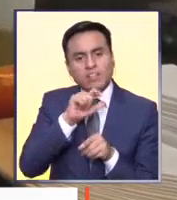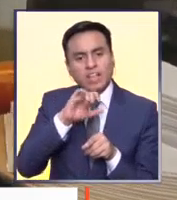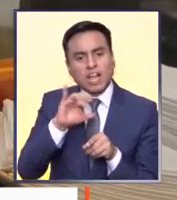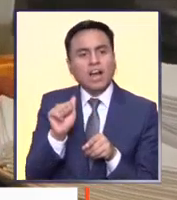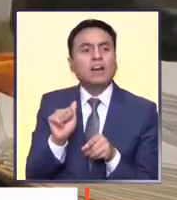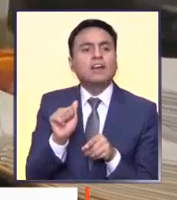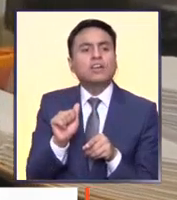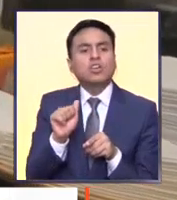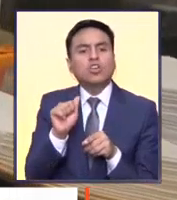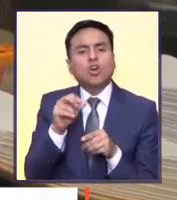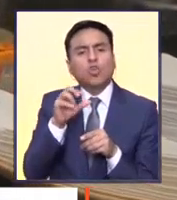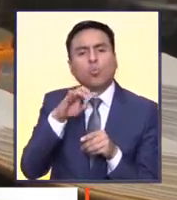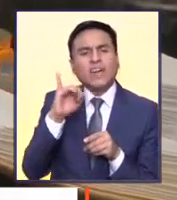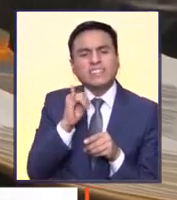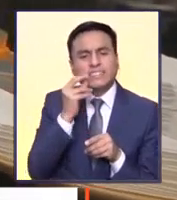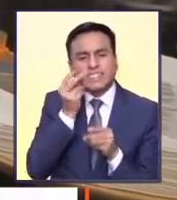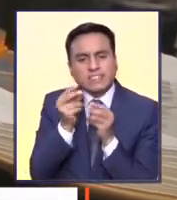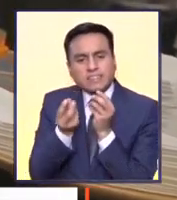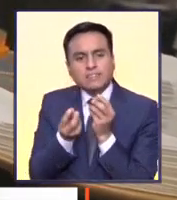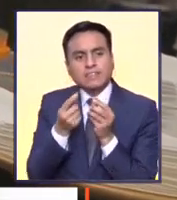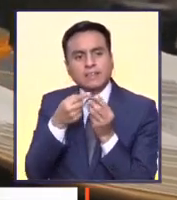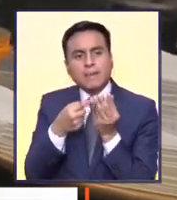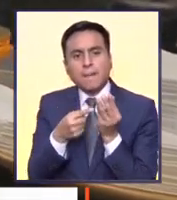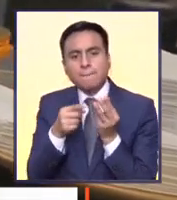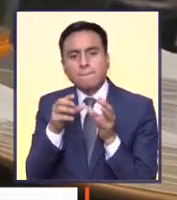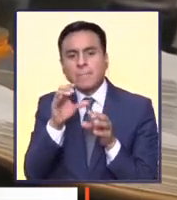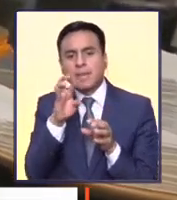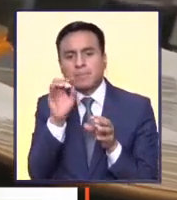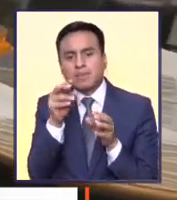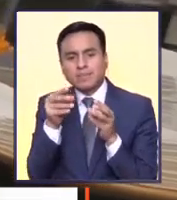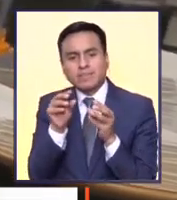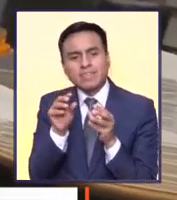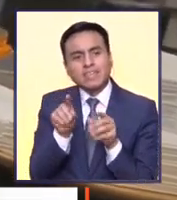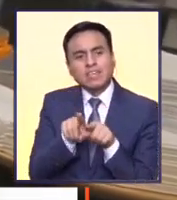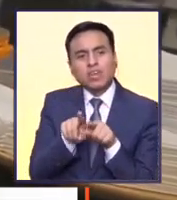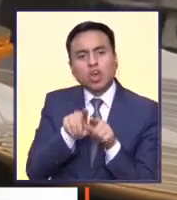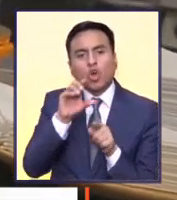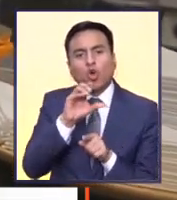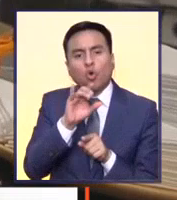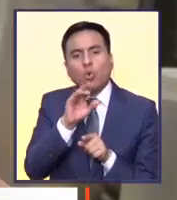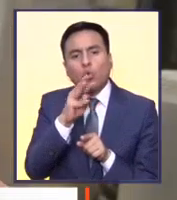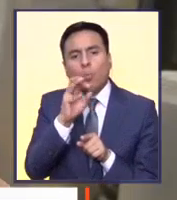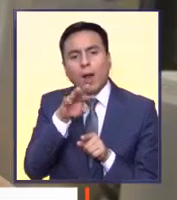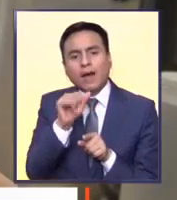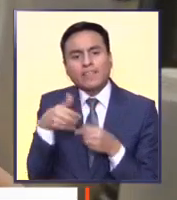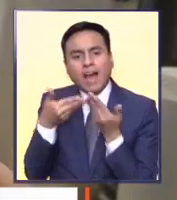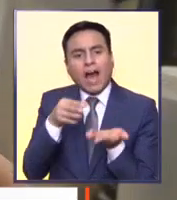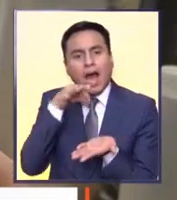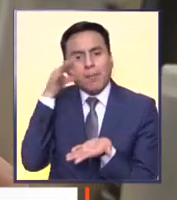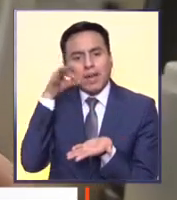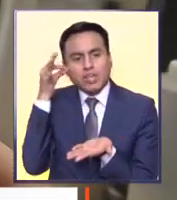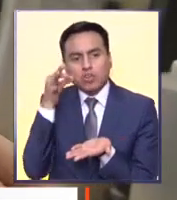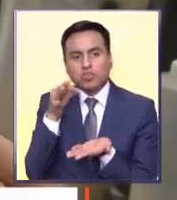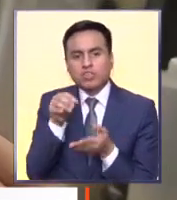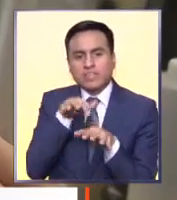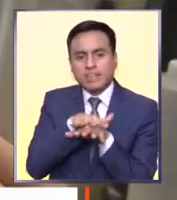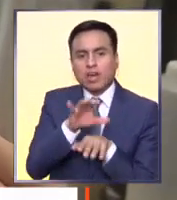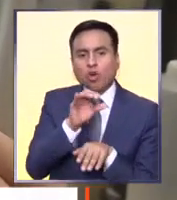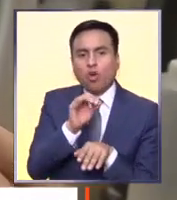nueces también. Todo esto envuelvo en esta masa de crepes, que tiene un poquito de cúrcuma que le da este toque amarillo. Salsa pomodoro.